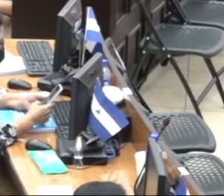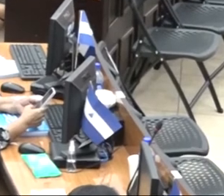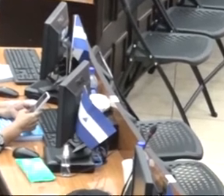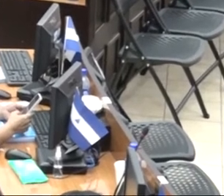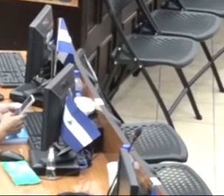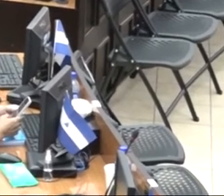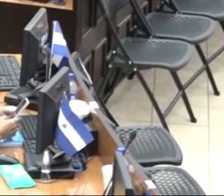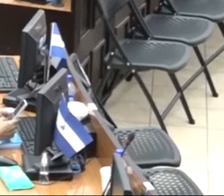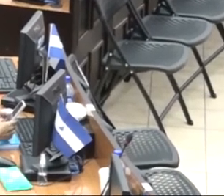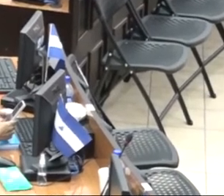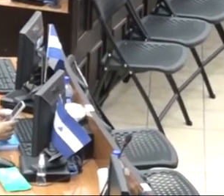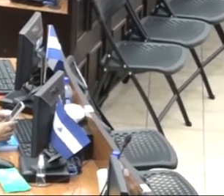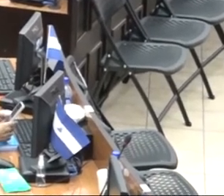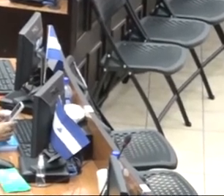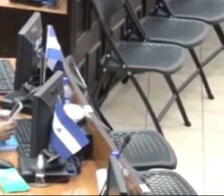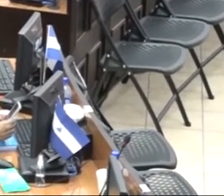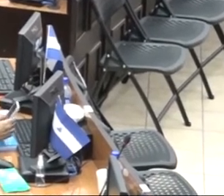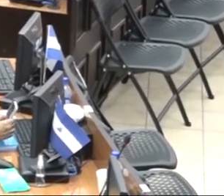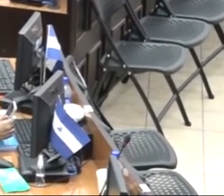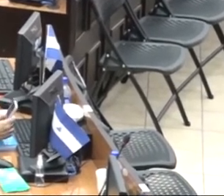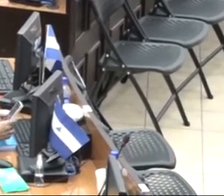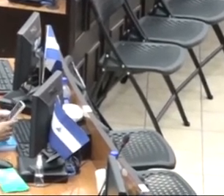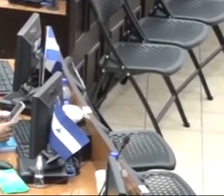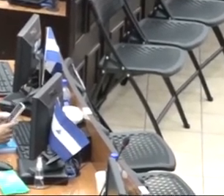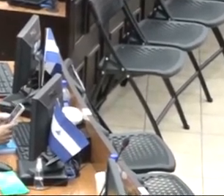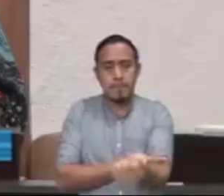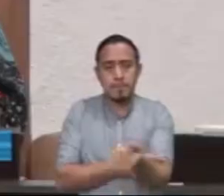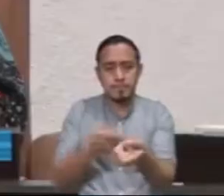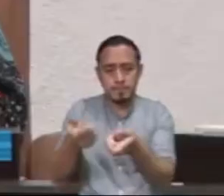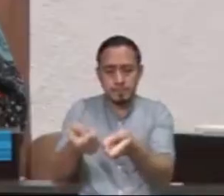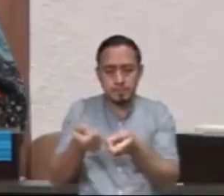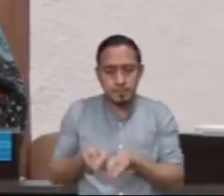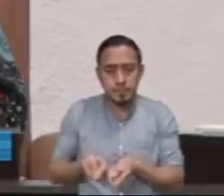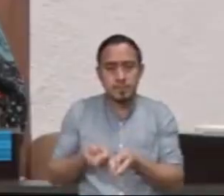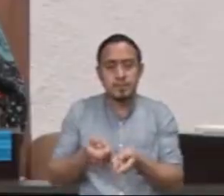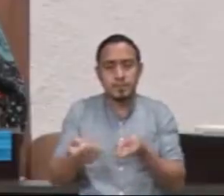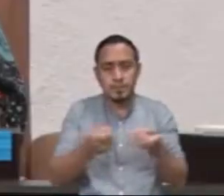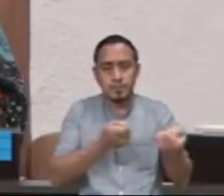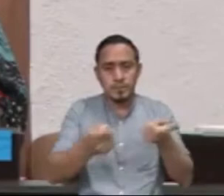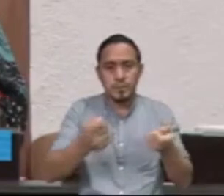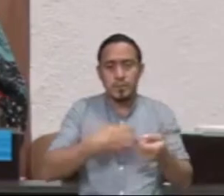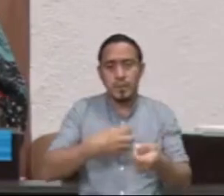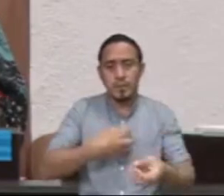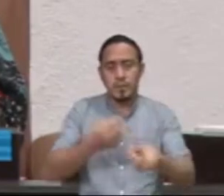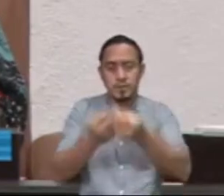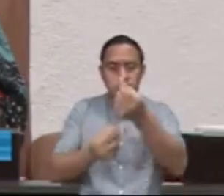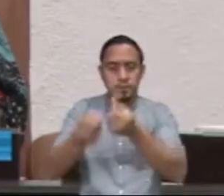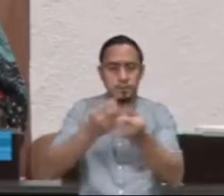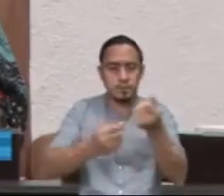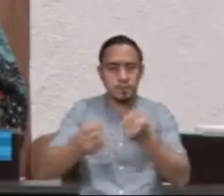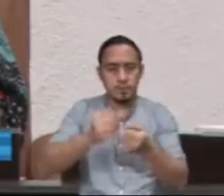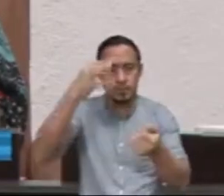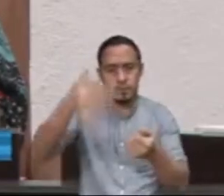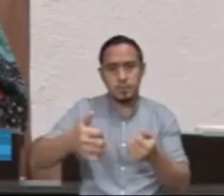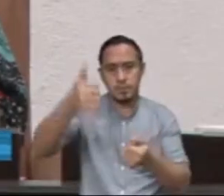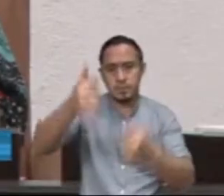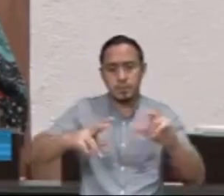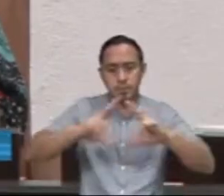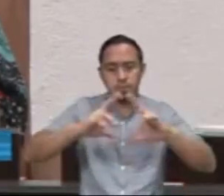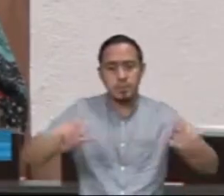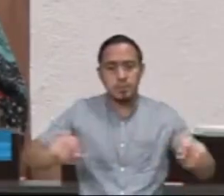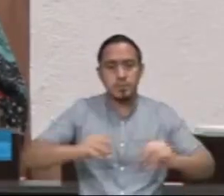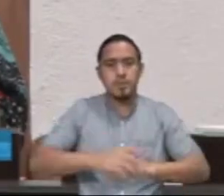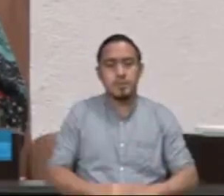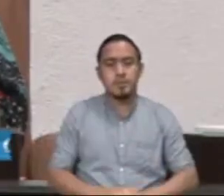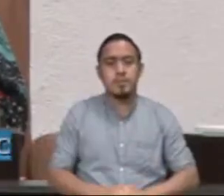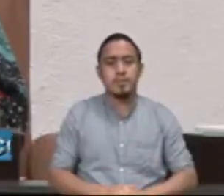un 4% destinado al Presupuesto General de Ingreso Ordinario administrado por la Tesorería General de la República